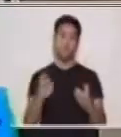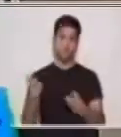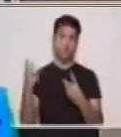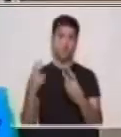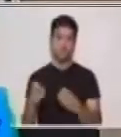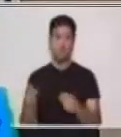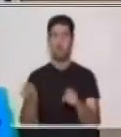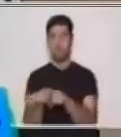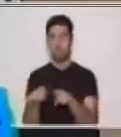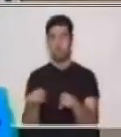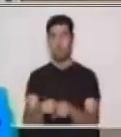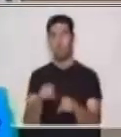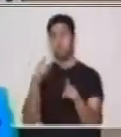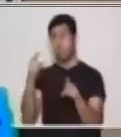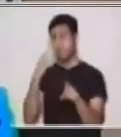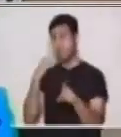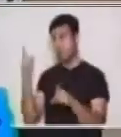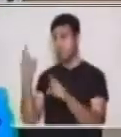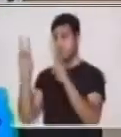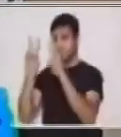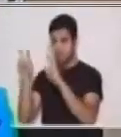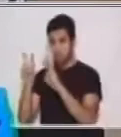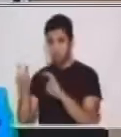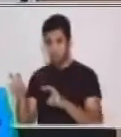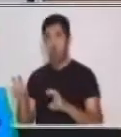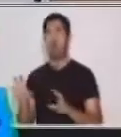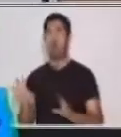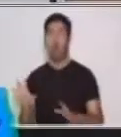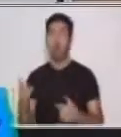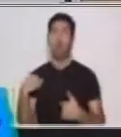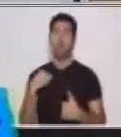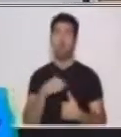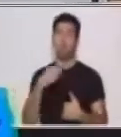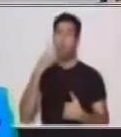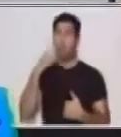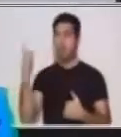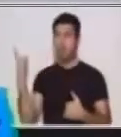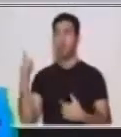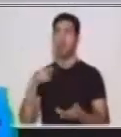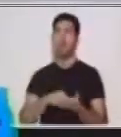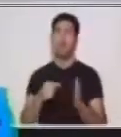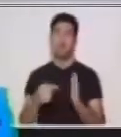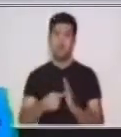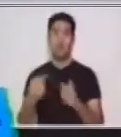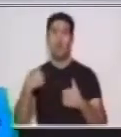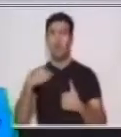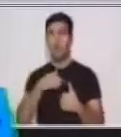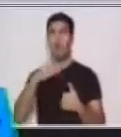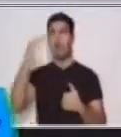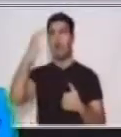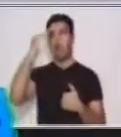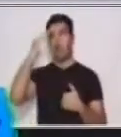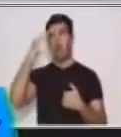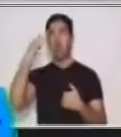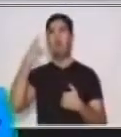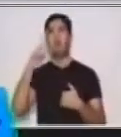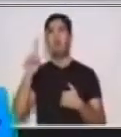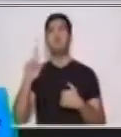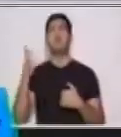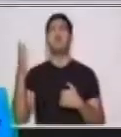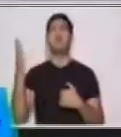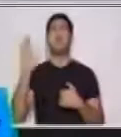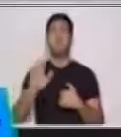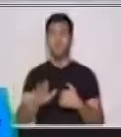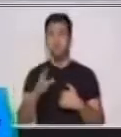Entonces, analizando esto, podemos nosotros ver que es básico tener estos conocimientos para poder